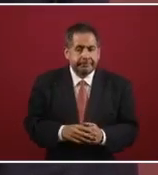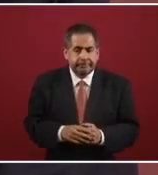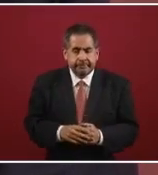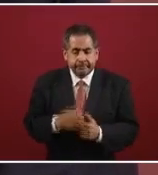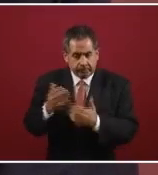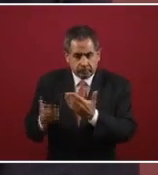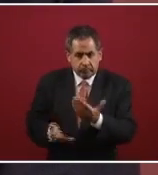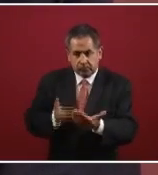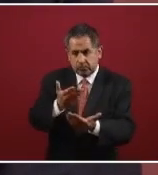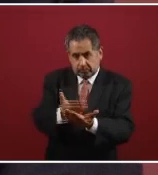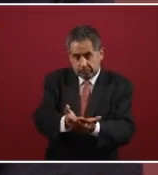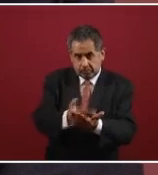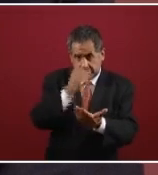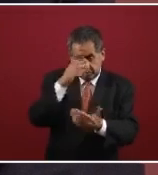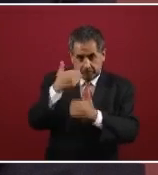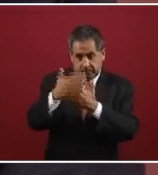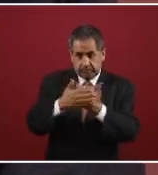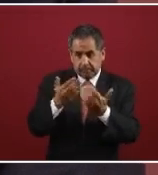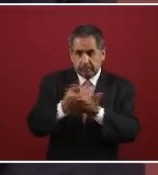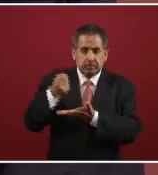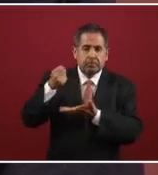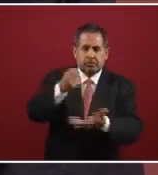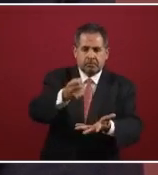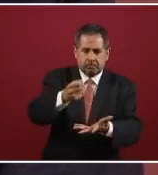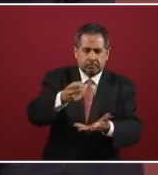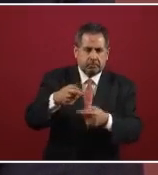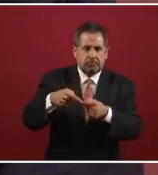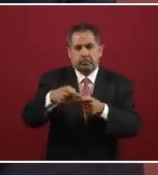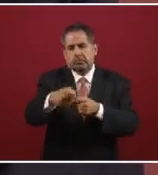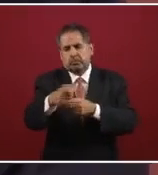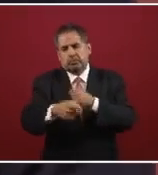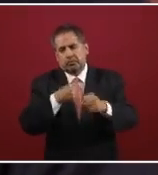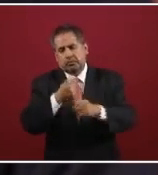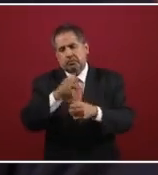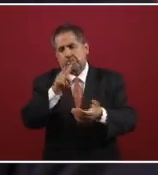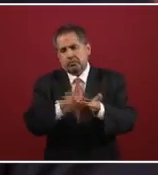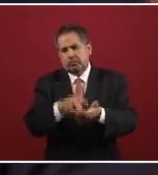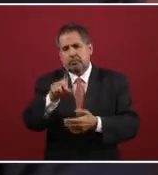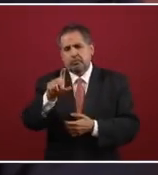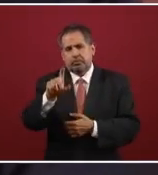la propuesta de presupuesto para